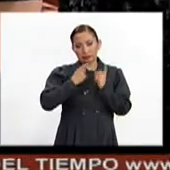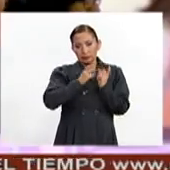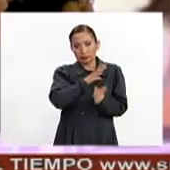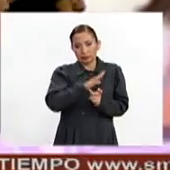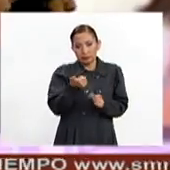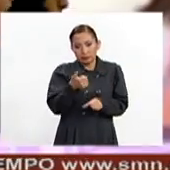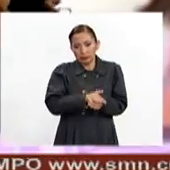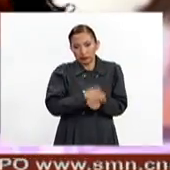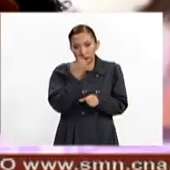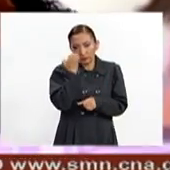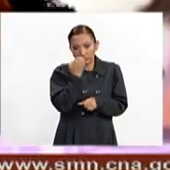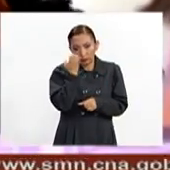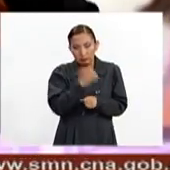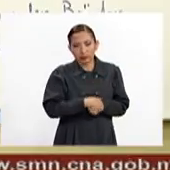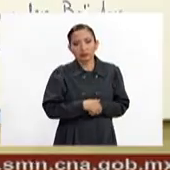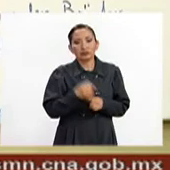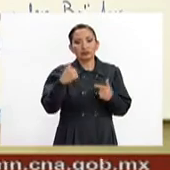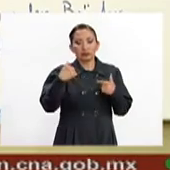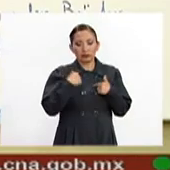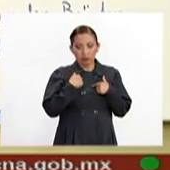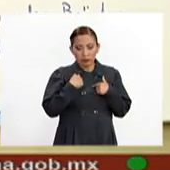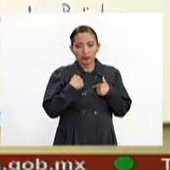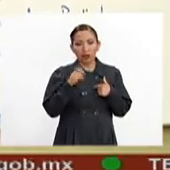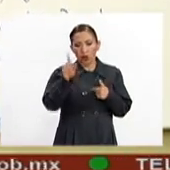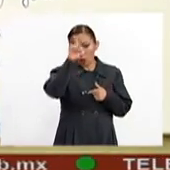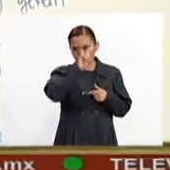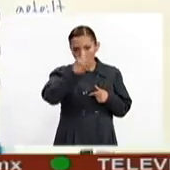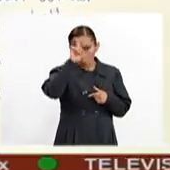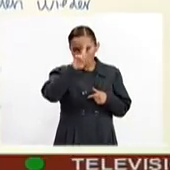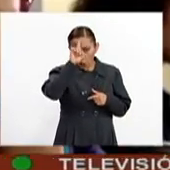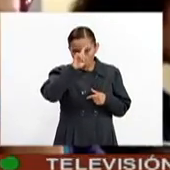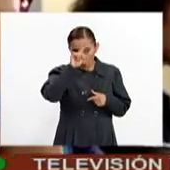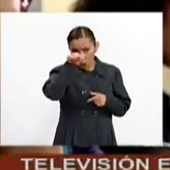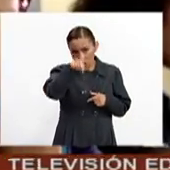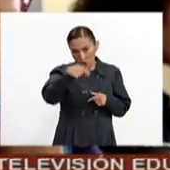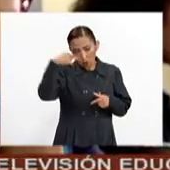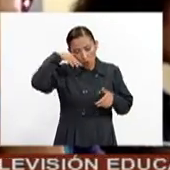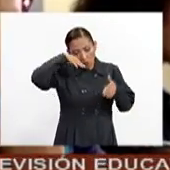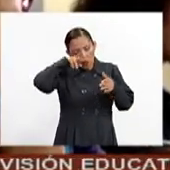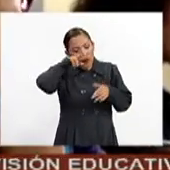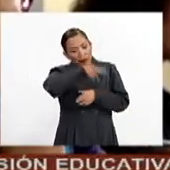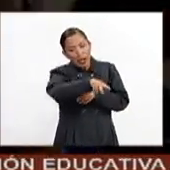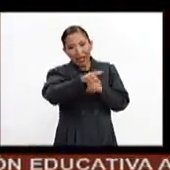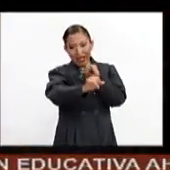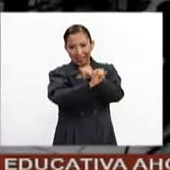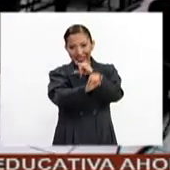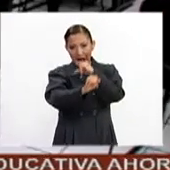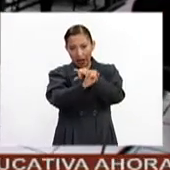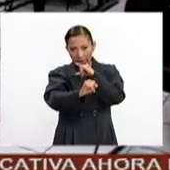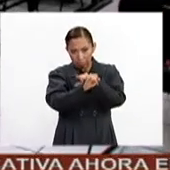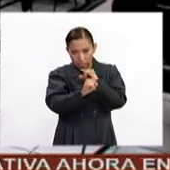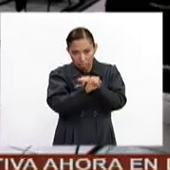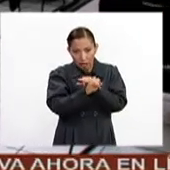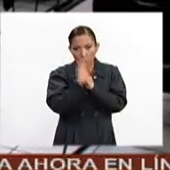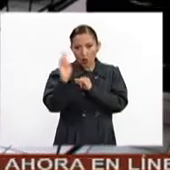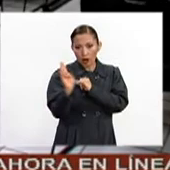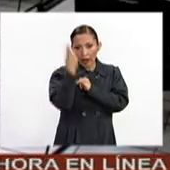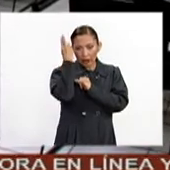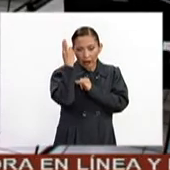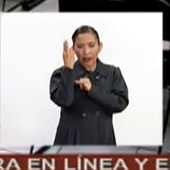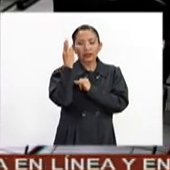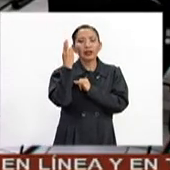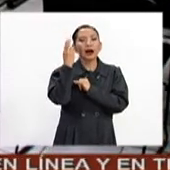de Administración Escolar. Yo les recomendaría que entraran a la página de la